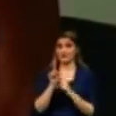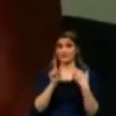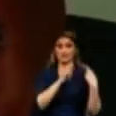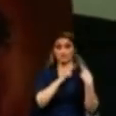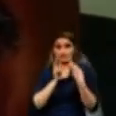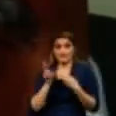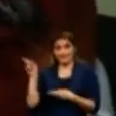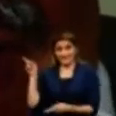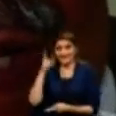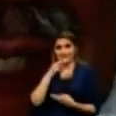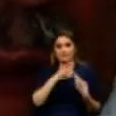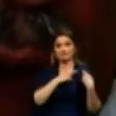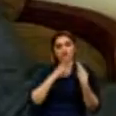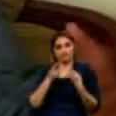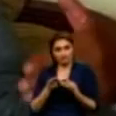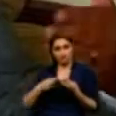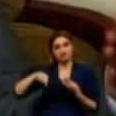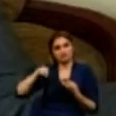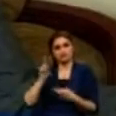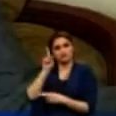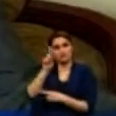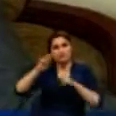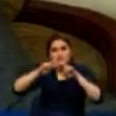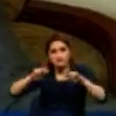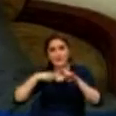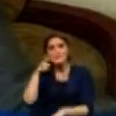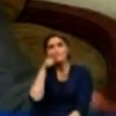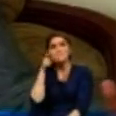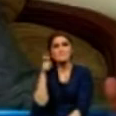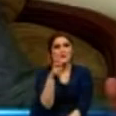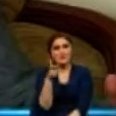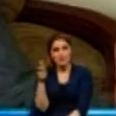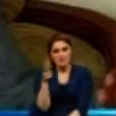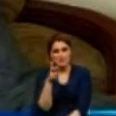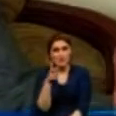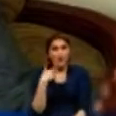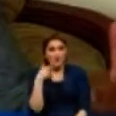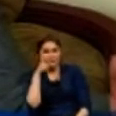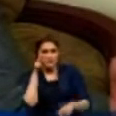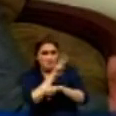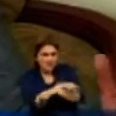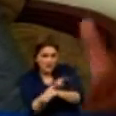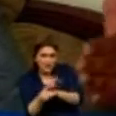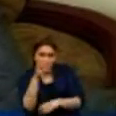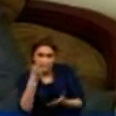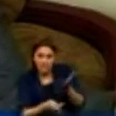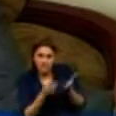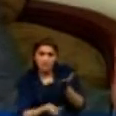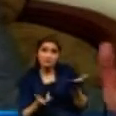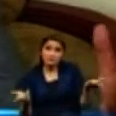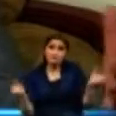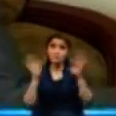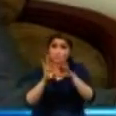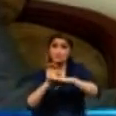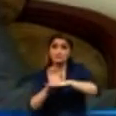Transitorio, el coronel Mario Pazmiño. Tiene que irse aclarando, y esto es parte de la veeduría, que la familia, el pueblo